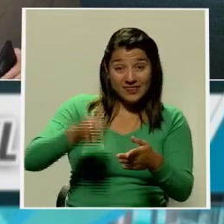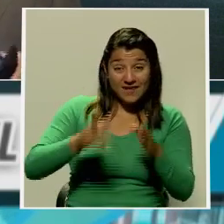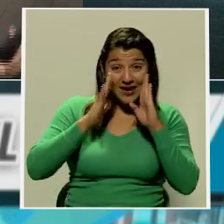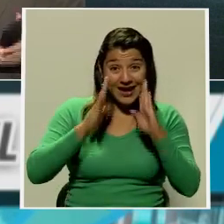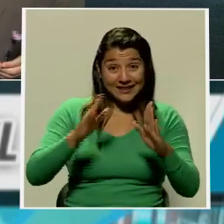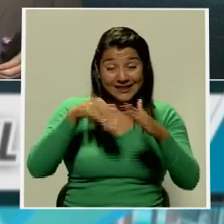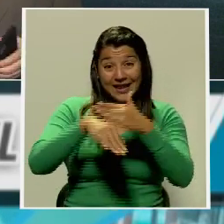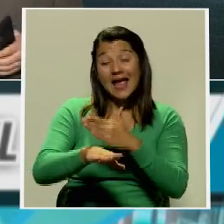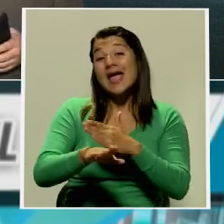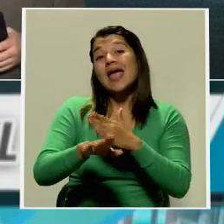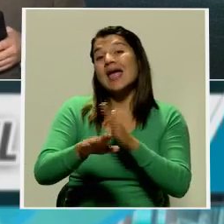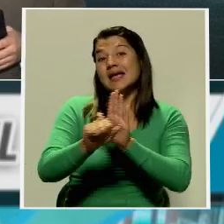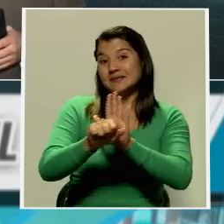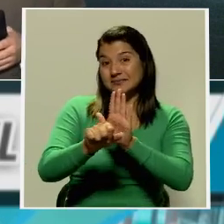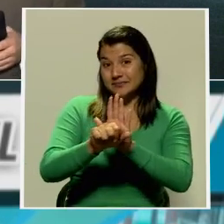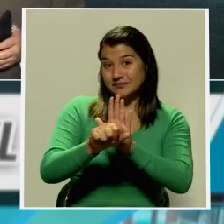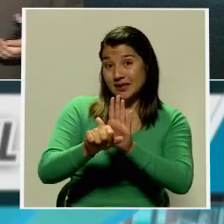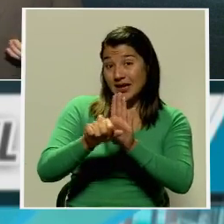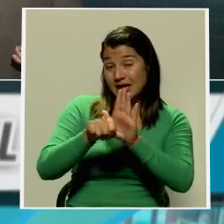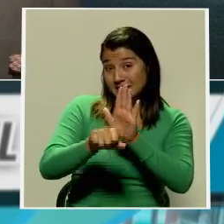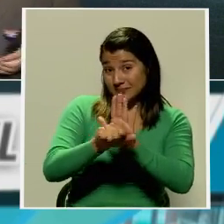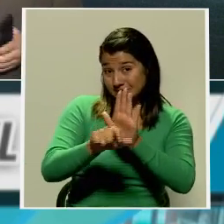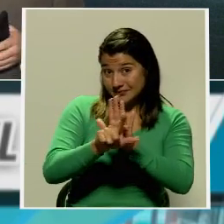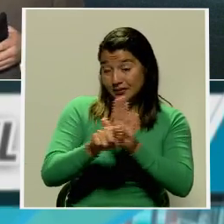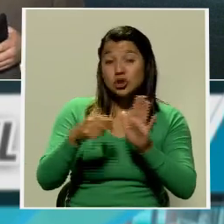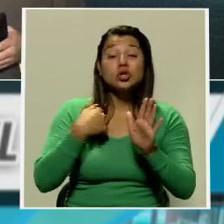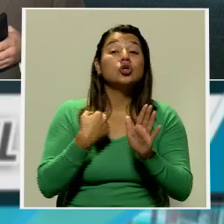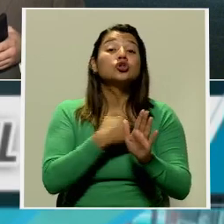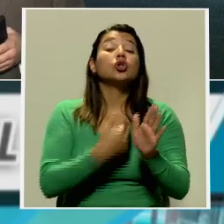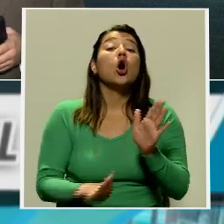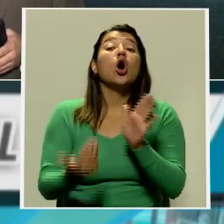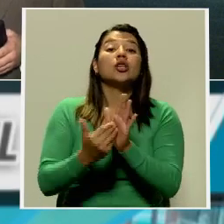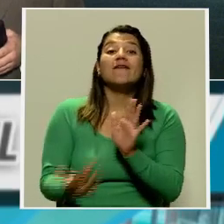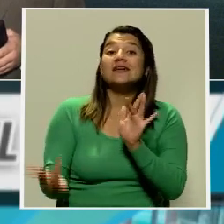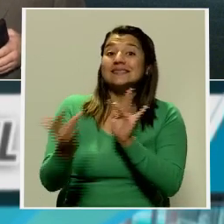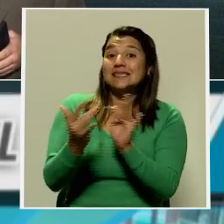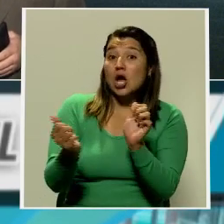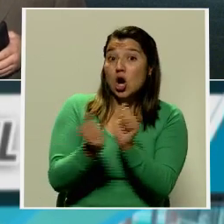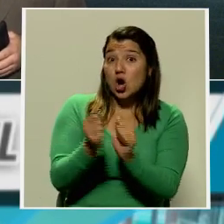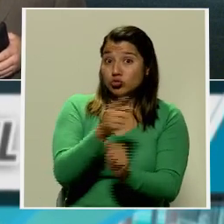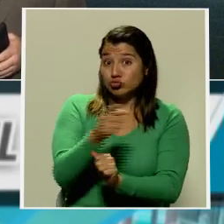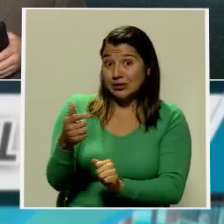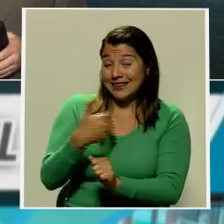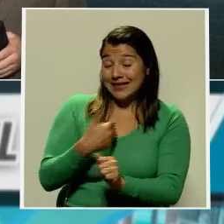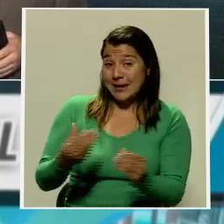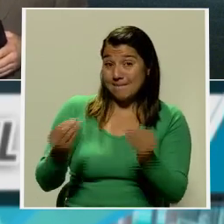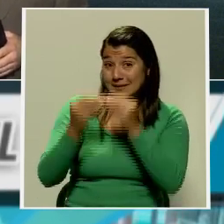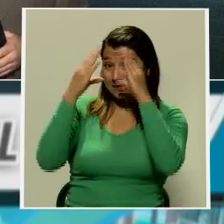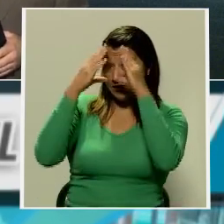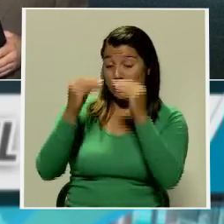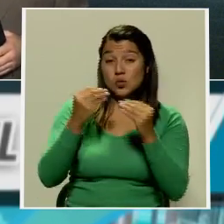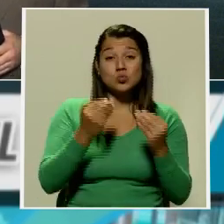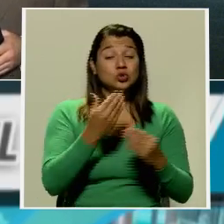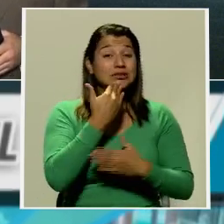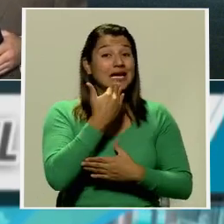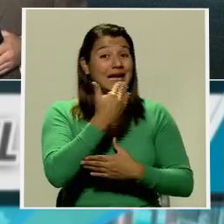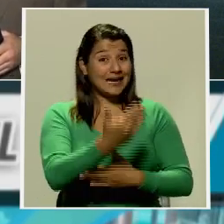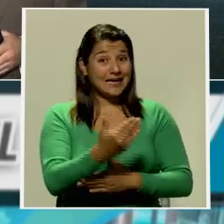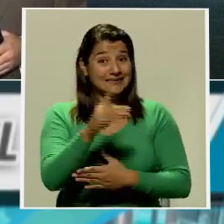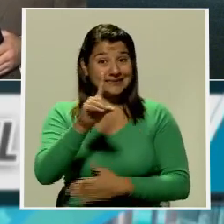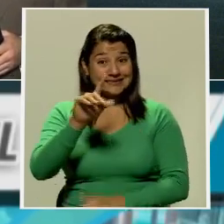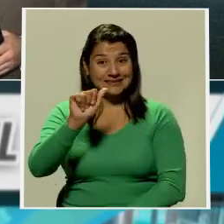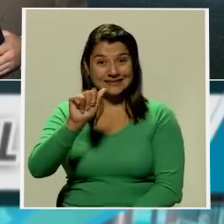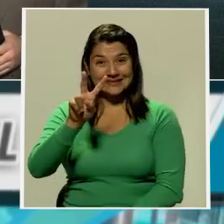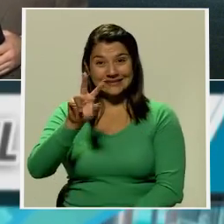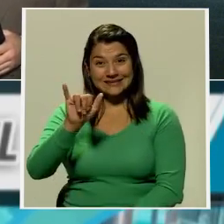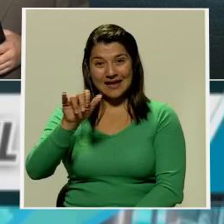de la República. Con esta información vamos a regresar con usted, Ernesto, que tiene más allá en el set principal de Costa Rica Noticias. Muchas gracias, David